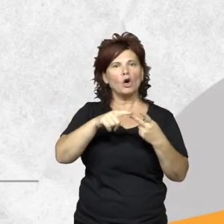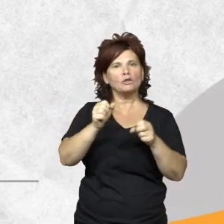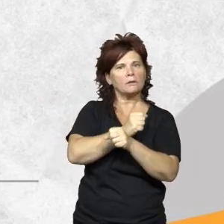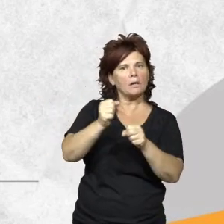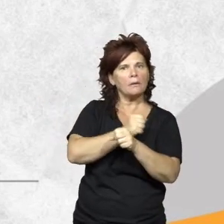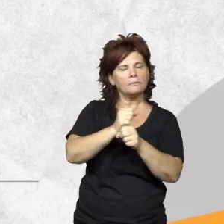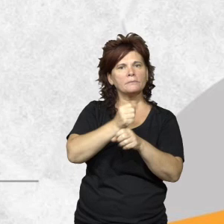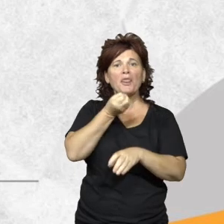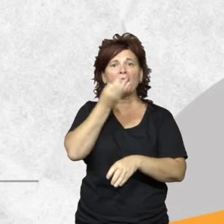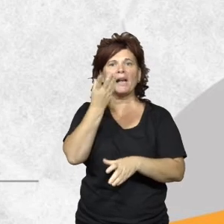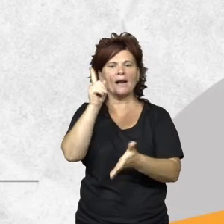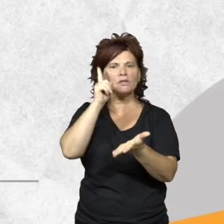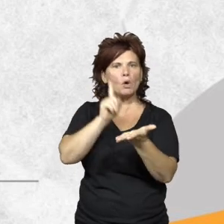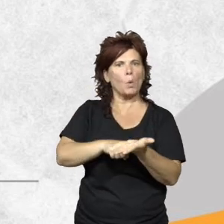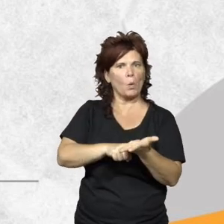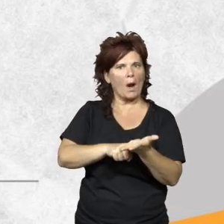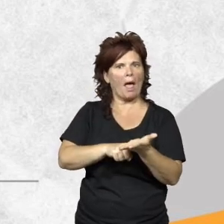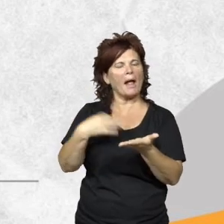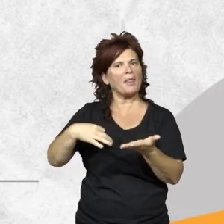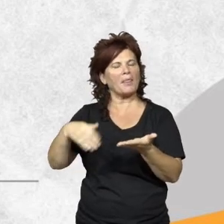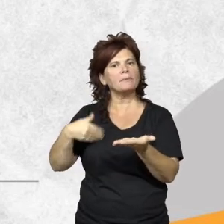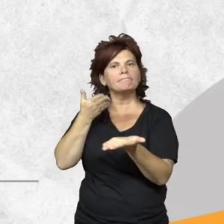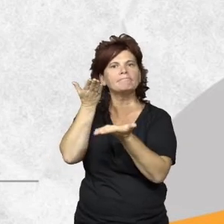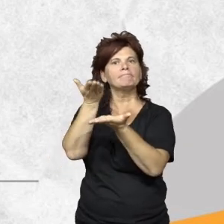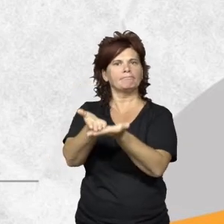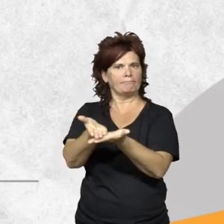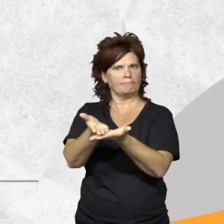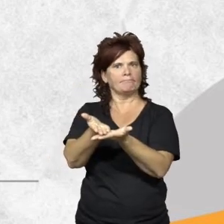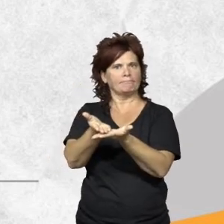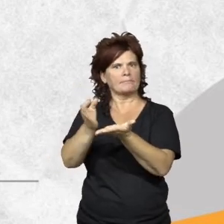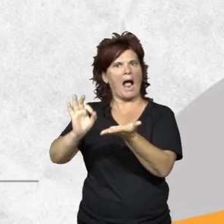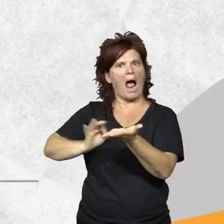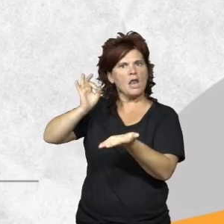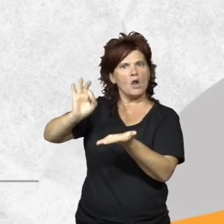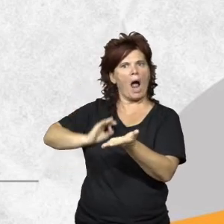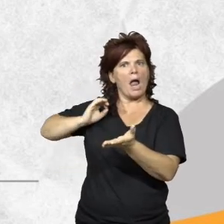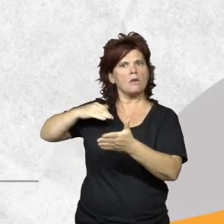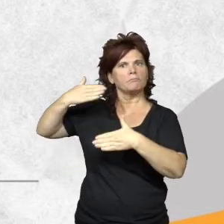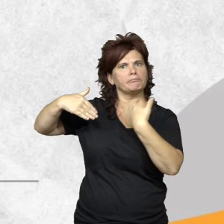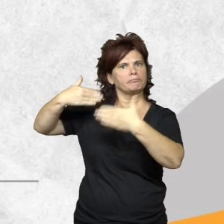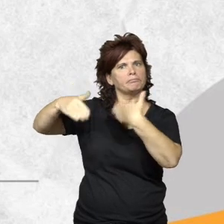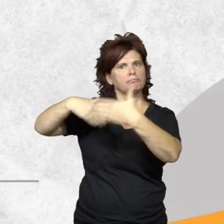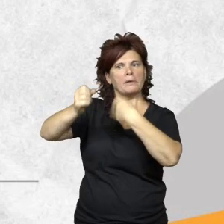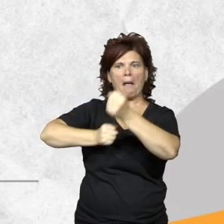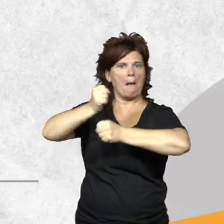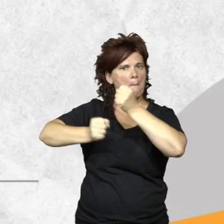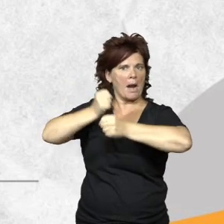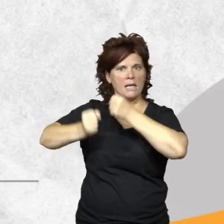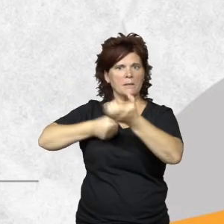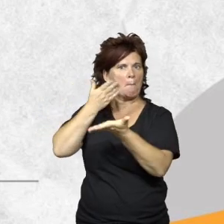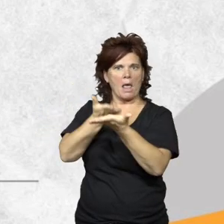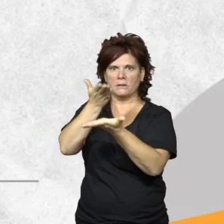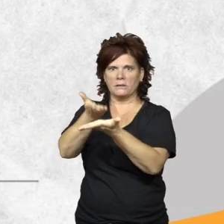con la declaración jurada que tiene que presentar anualmente estas industrias.